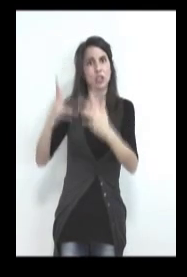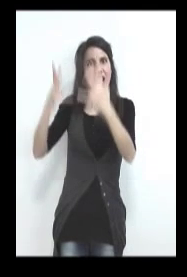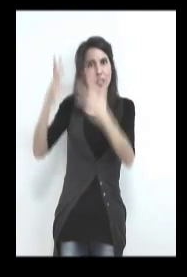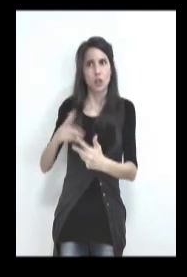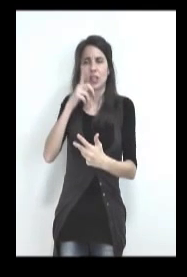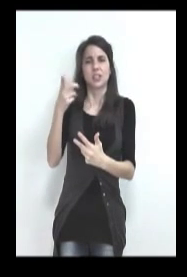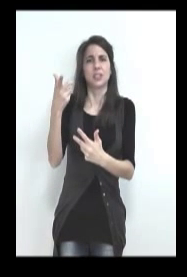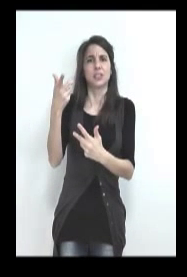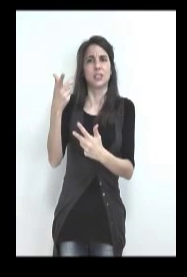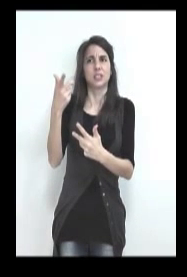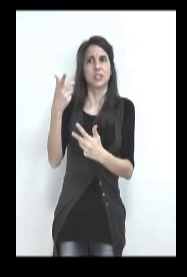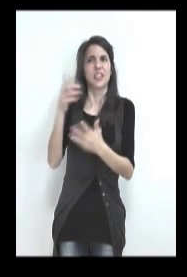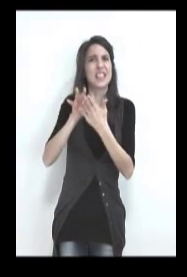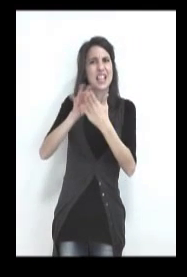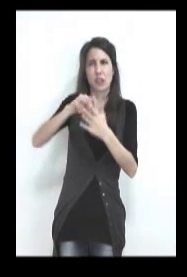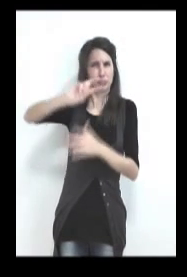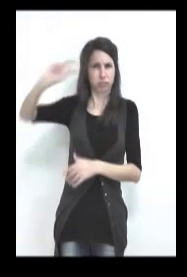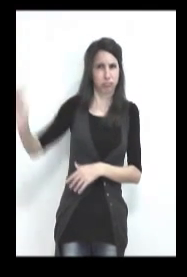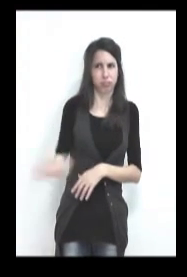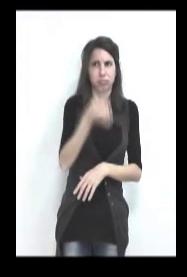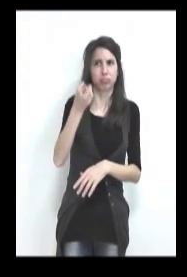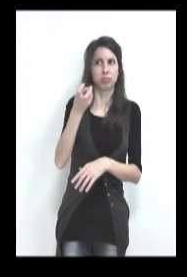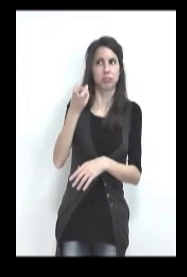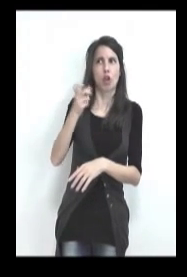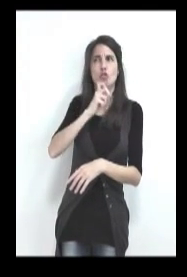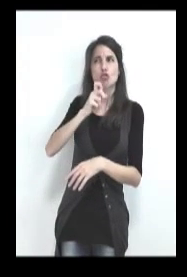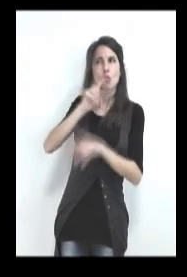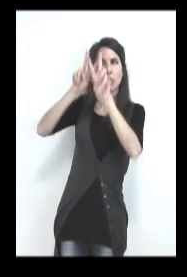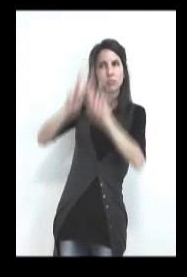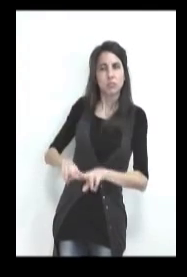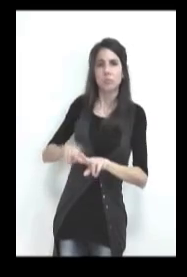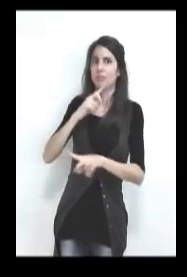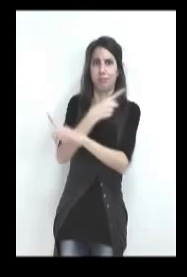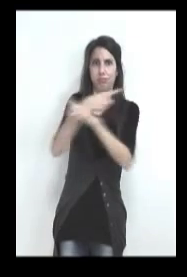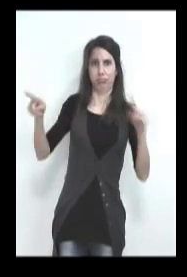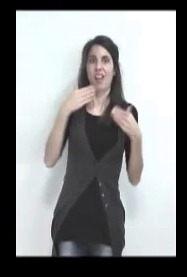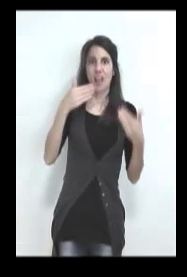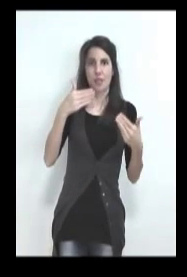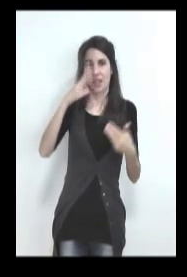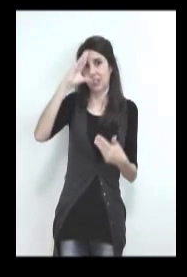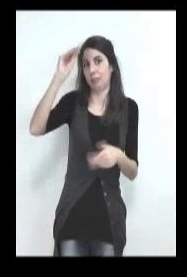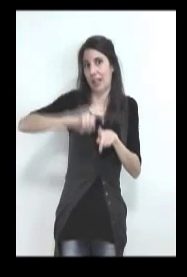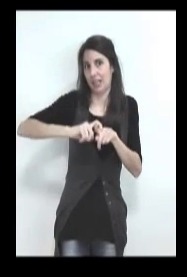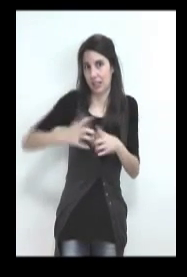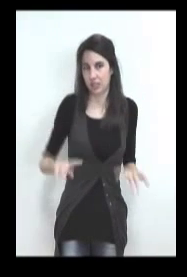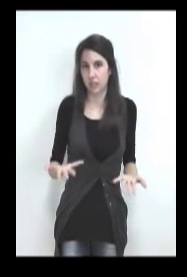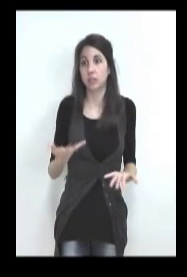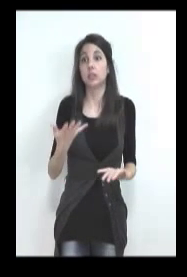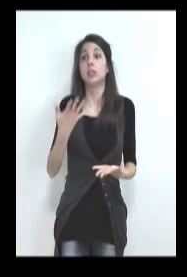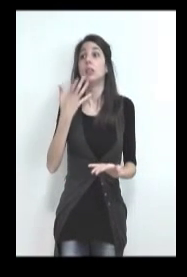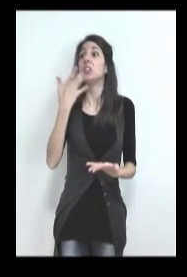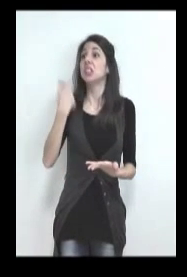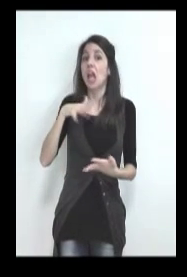los diferentes servicios. Y esa lectura, teniendo toda la información del